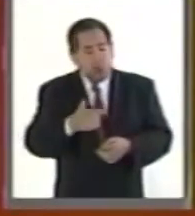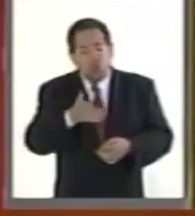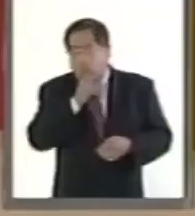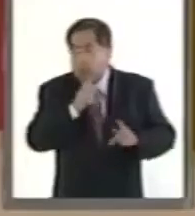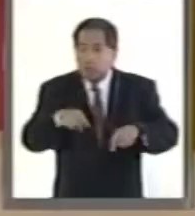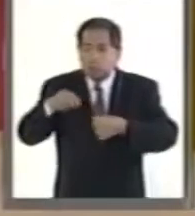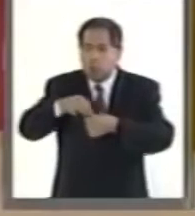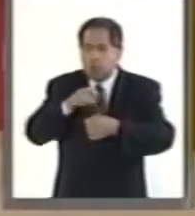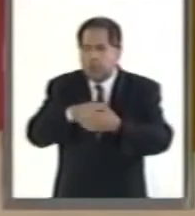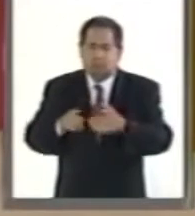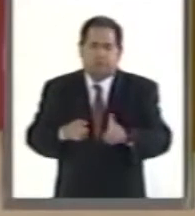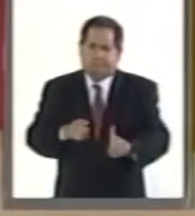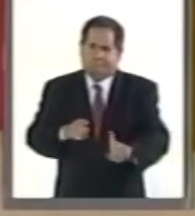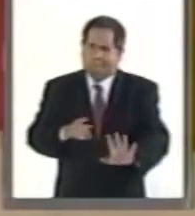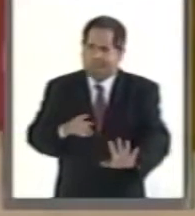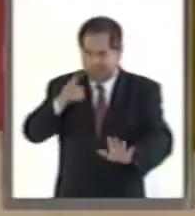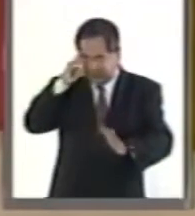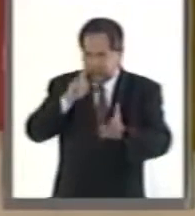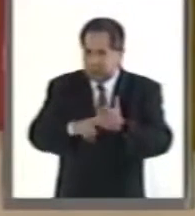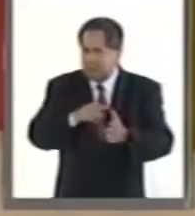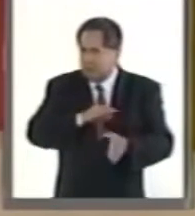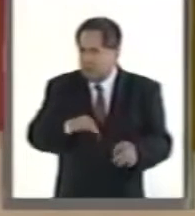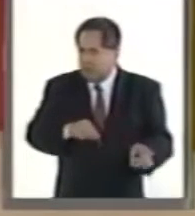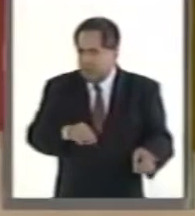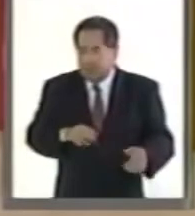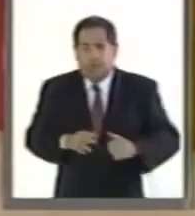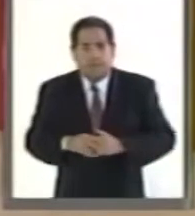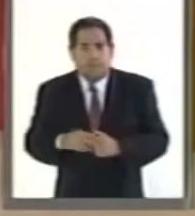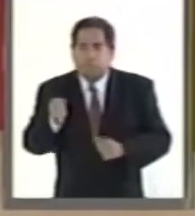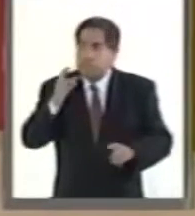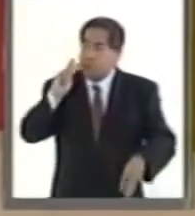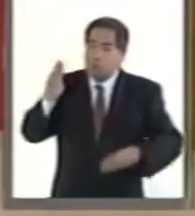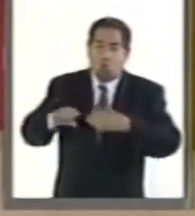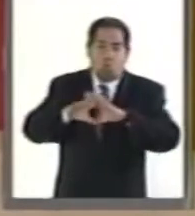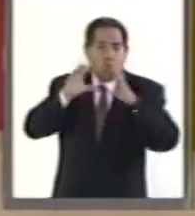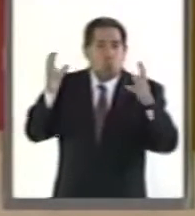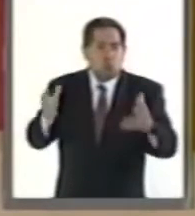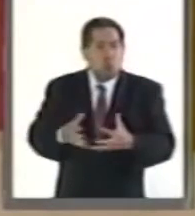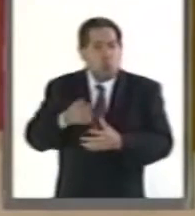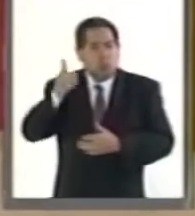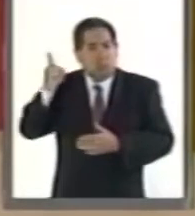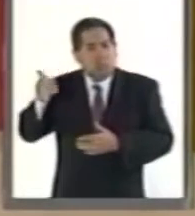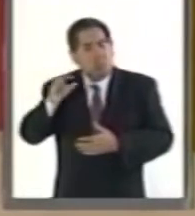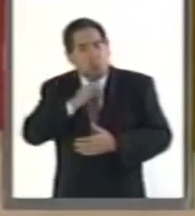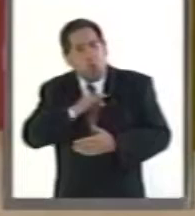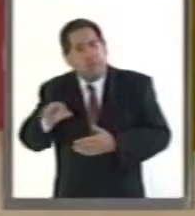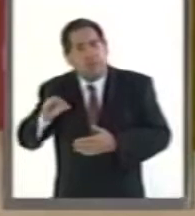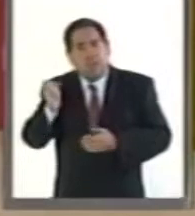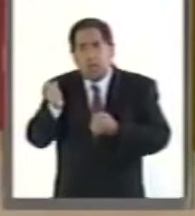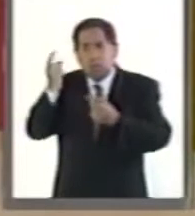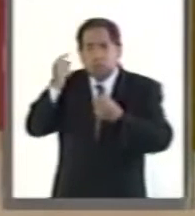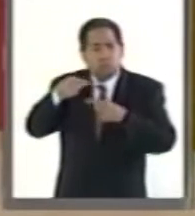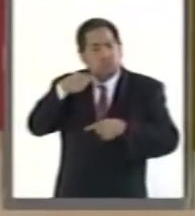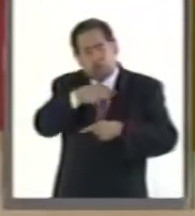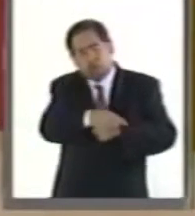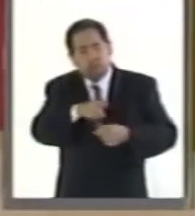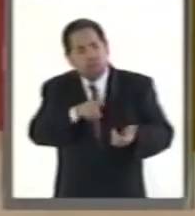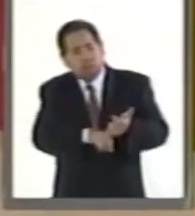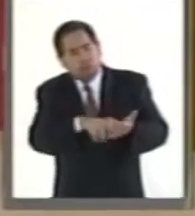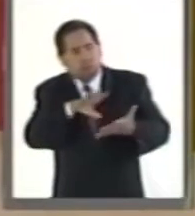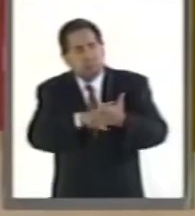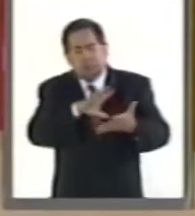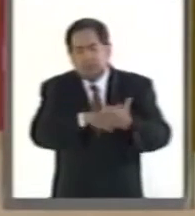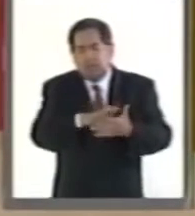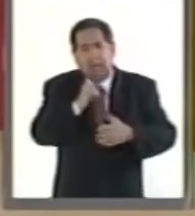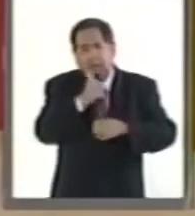preventiva. Muchos de los países del mundo que permiten el voto a quienes están